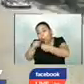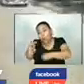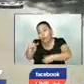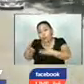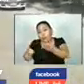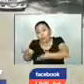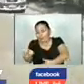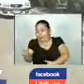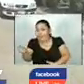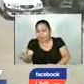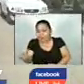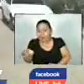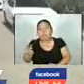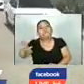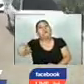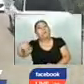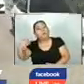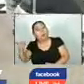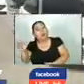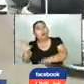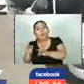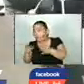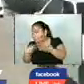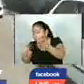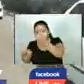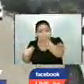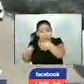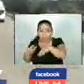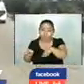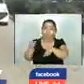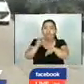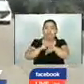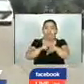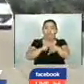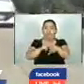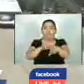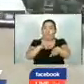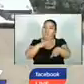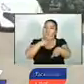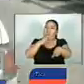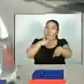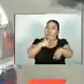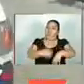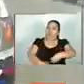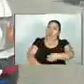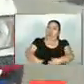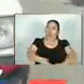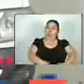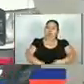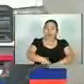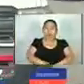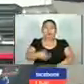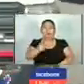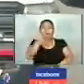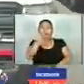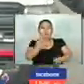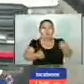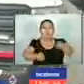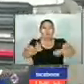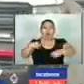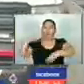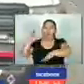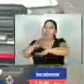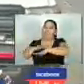centro comercial de la zona. Y luego de algunos minutos de haberse subido al autobús, presentaron malestar estomacal. El conductor de la unidad